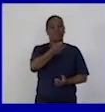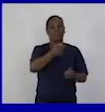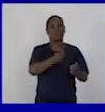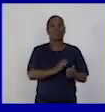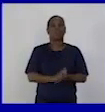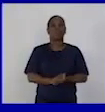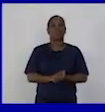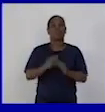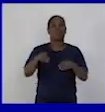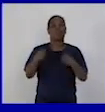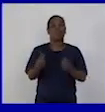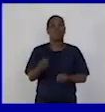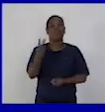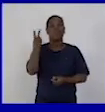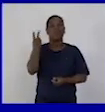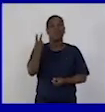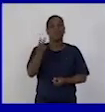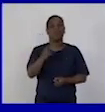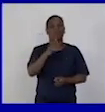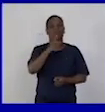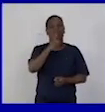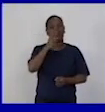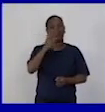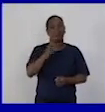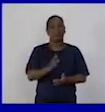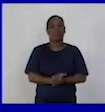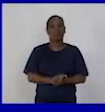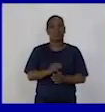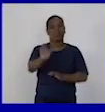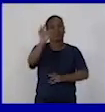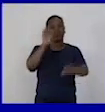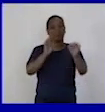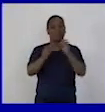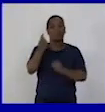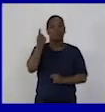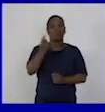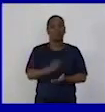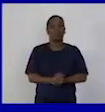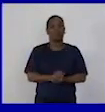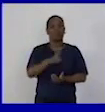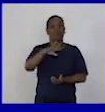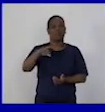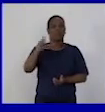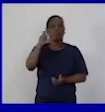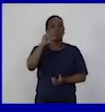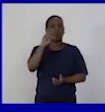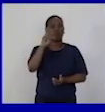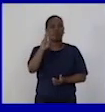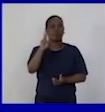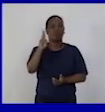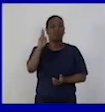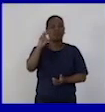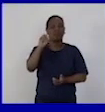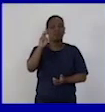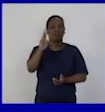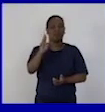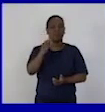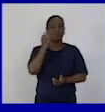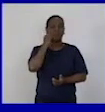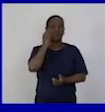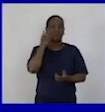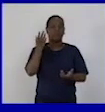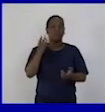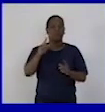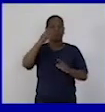dos argumentos, es decir, si se utiliza el carbono en polvo o se disminuye la temperatura. Aquí se ve